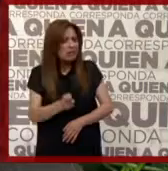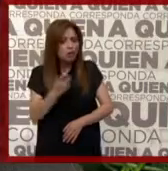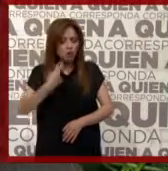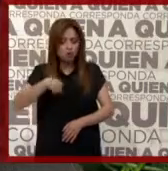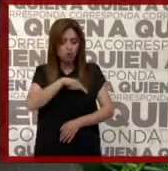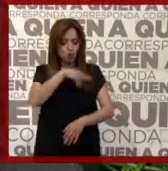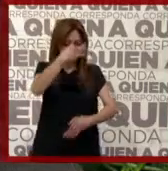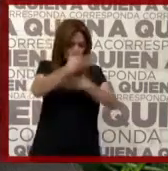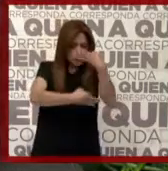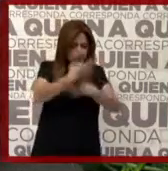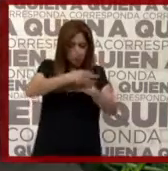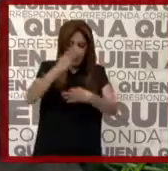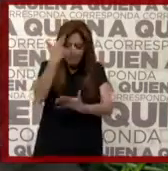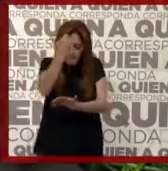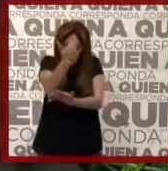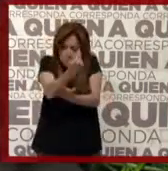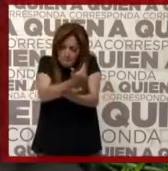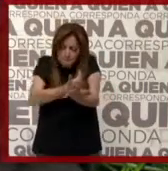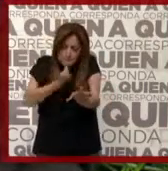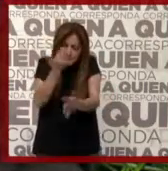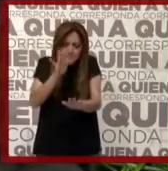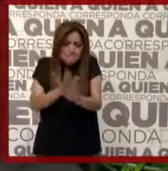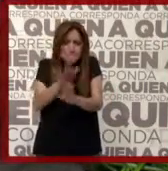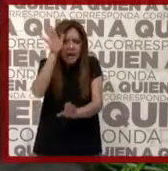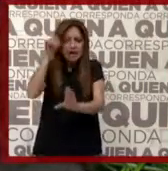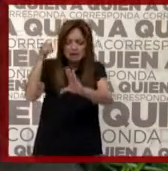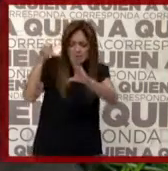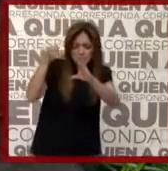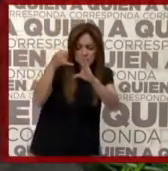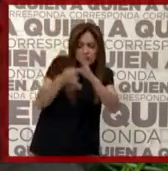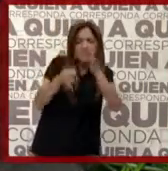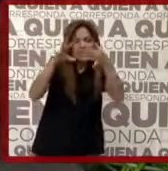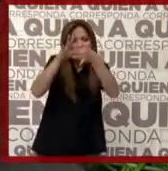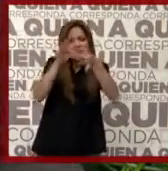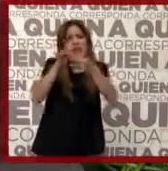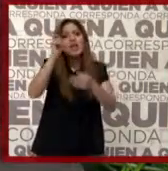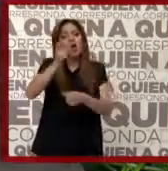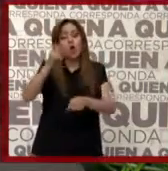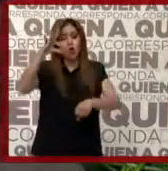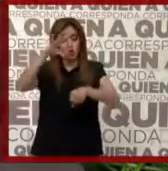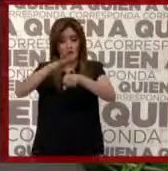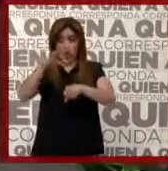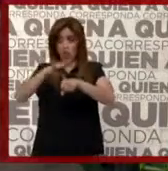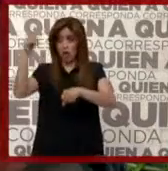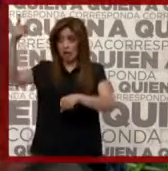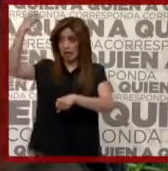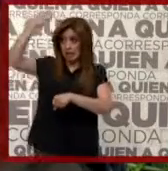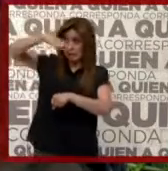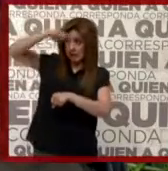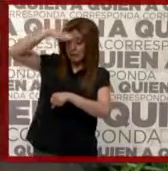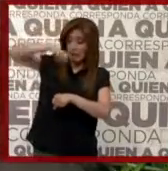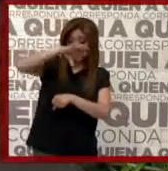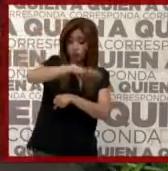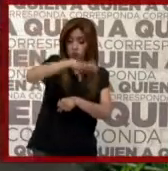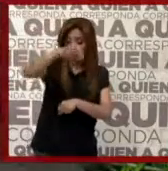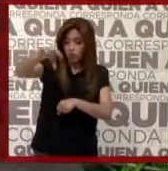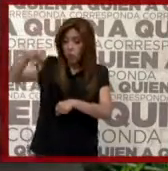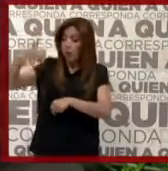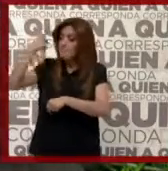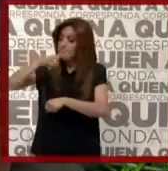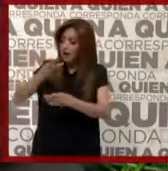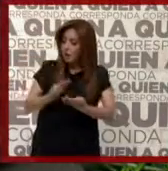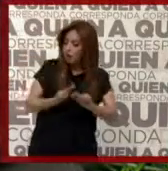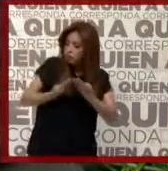en donde estudiamos muy a profundidad el asunto apoyados con médicos especialistas de las distintas ramas para estudiar